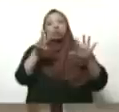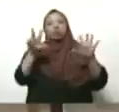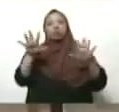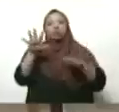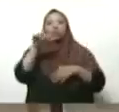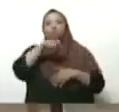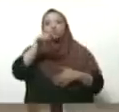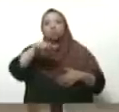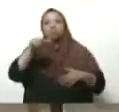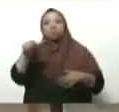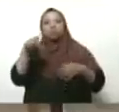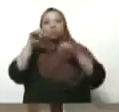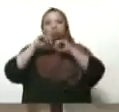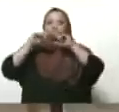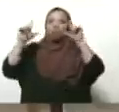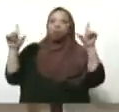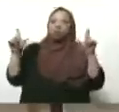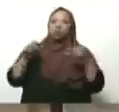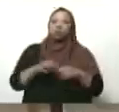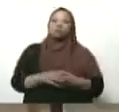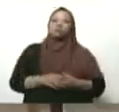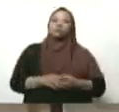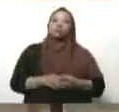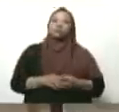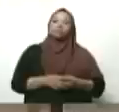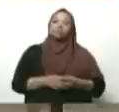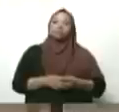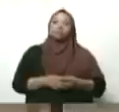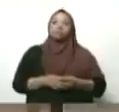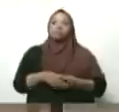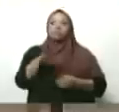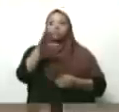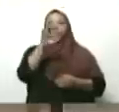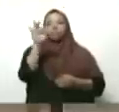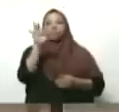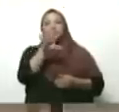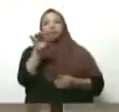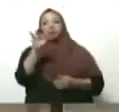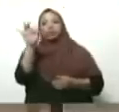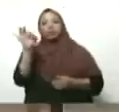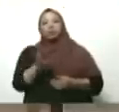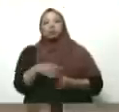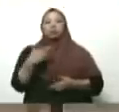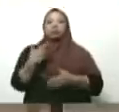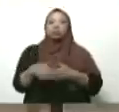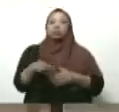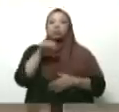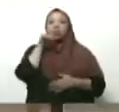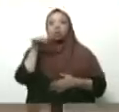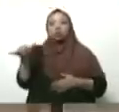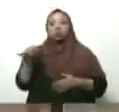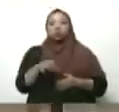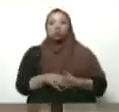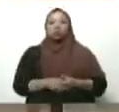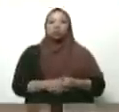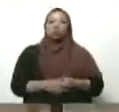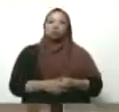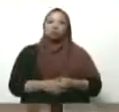personas imagínense eso no de ella 8 817 pusieron denuncia